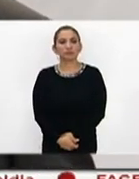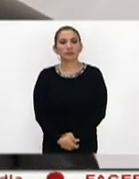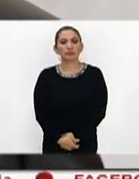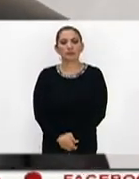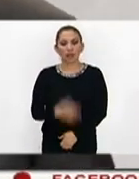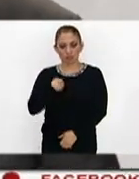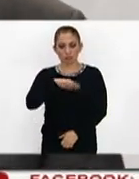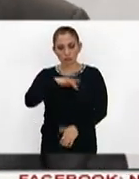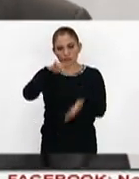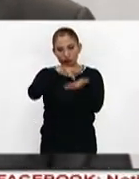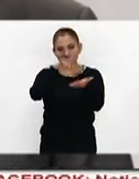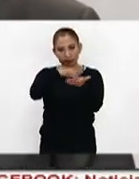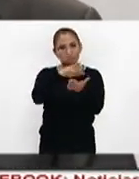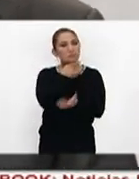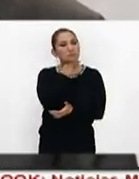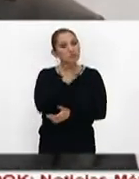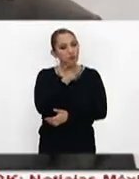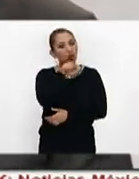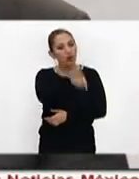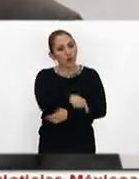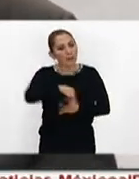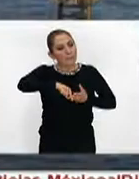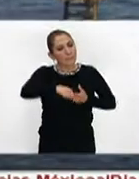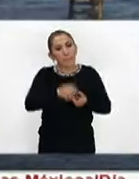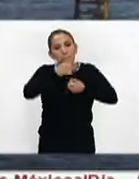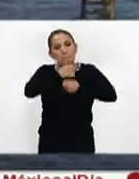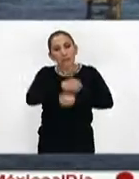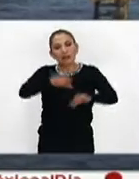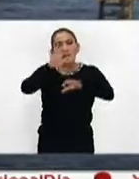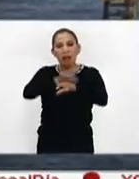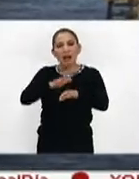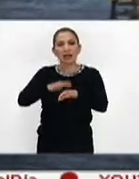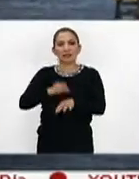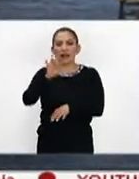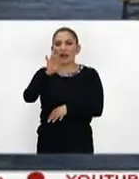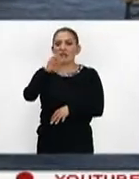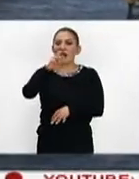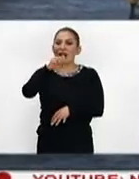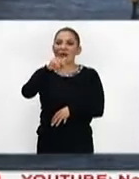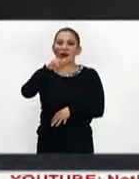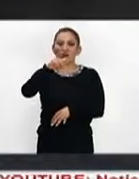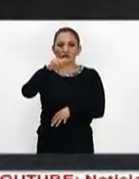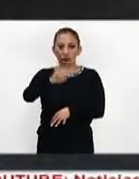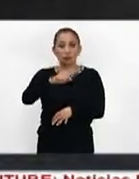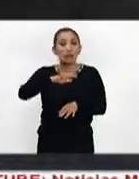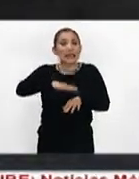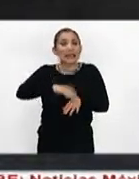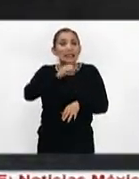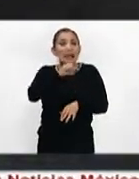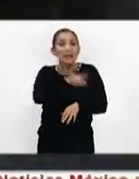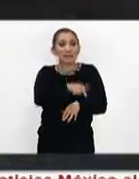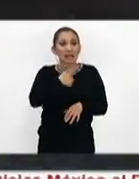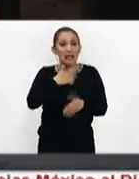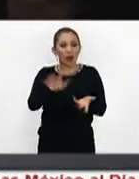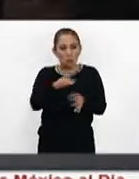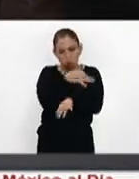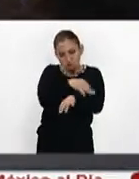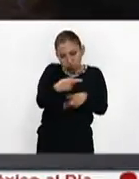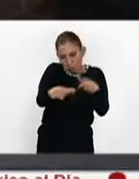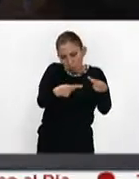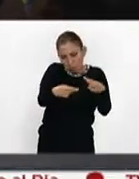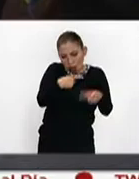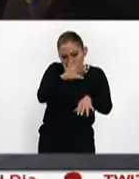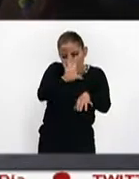Vamos a apoyar a Pemex con el lanzamiento de más farm-outs y vamos a trabajar en el diseño de